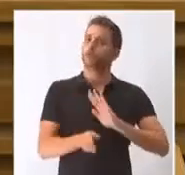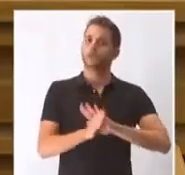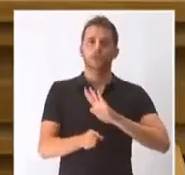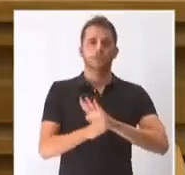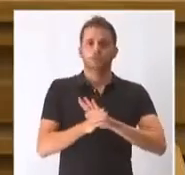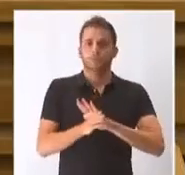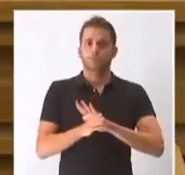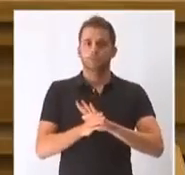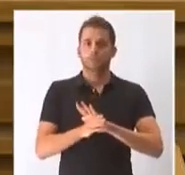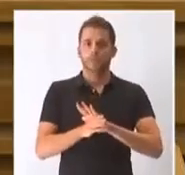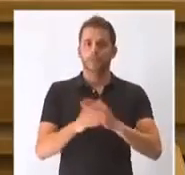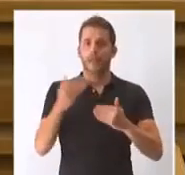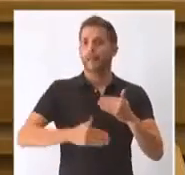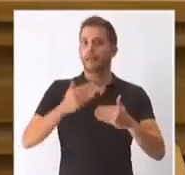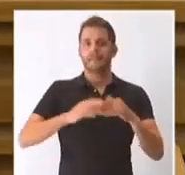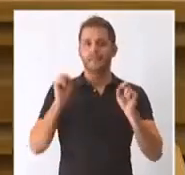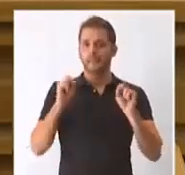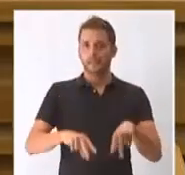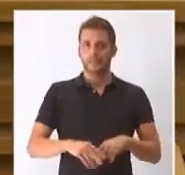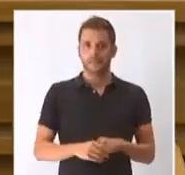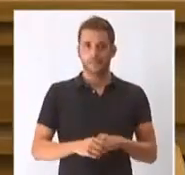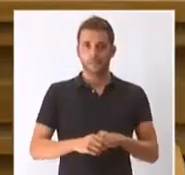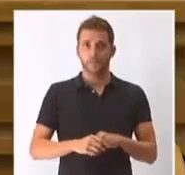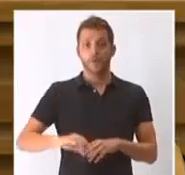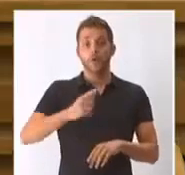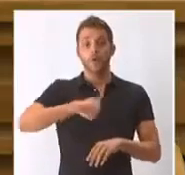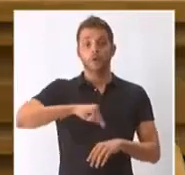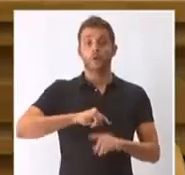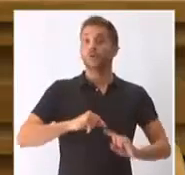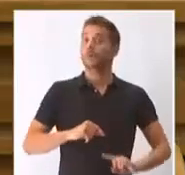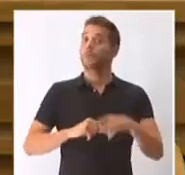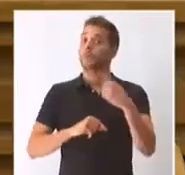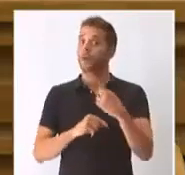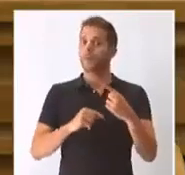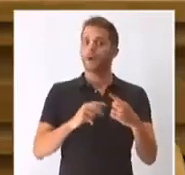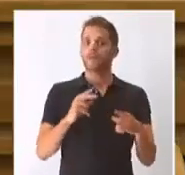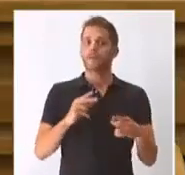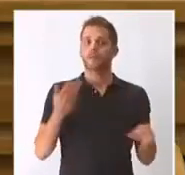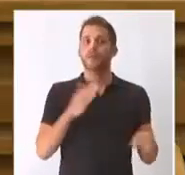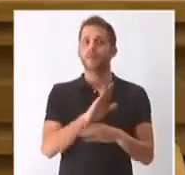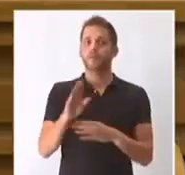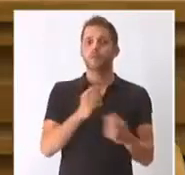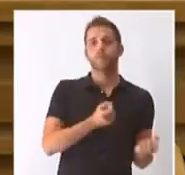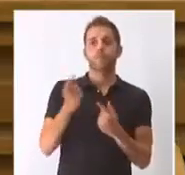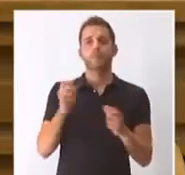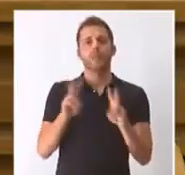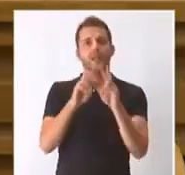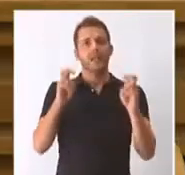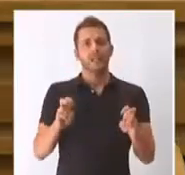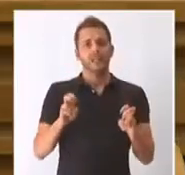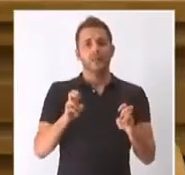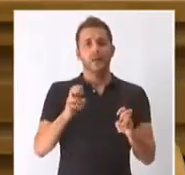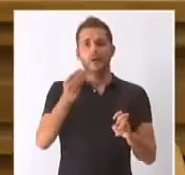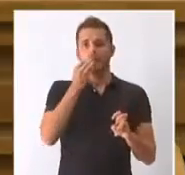ningún tipo de límite somos y ocupamos la primera exposición en las exportaciones regionales el ámbito agroalimentario dentro del